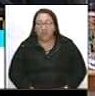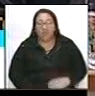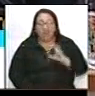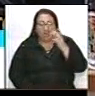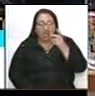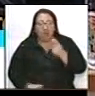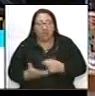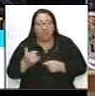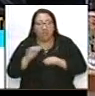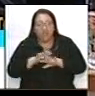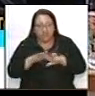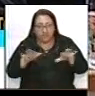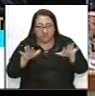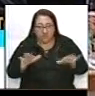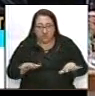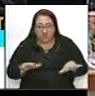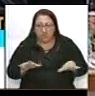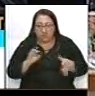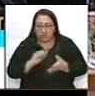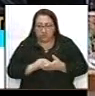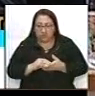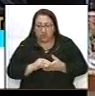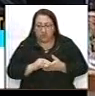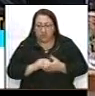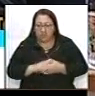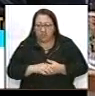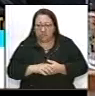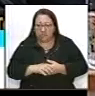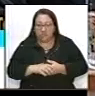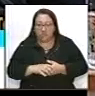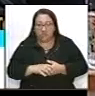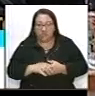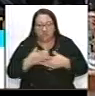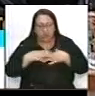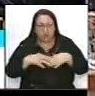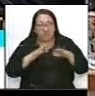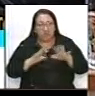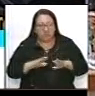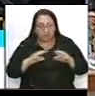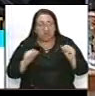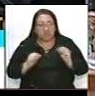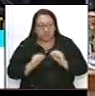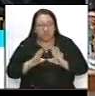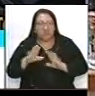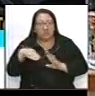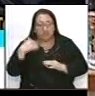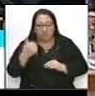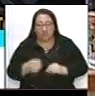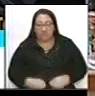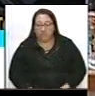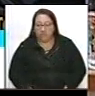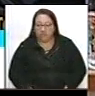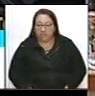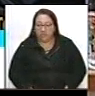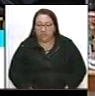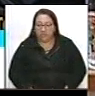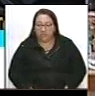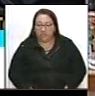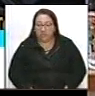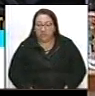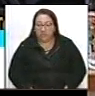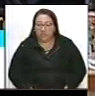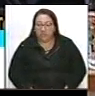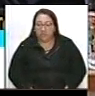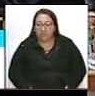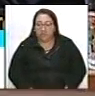hay que serenarnos, poner los paños fríos, presidenta. Creo que mañana debemos, como Congreso, no